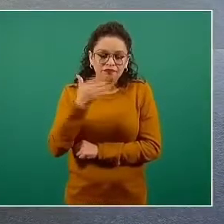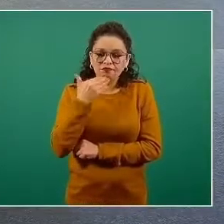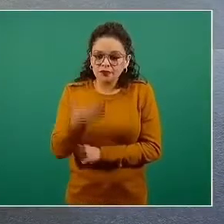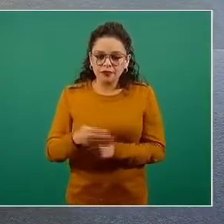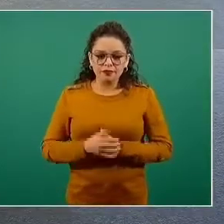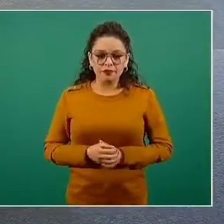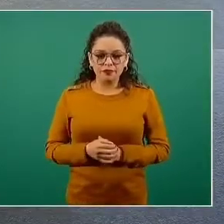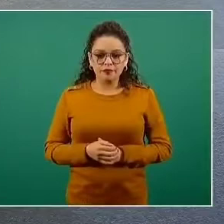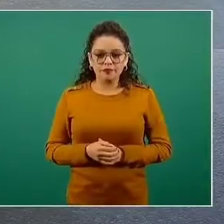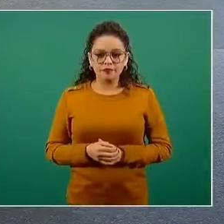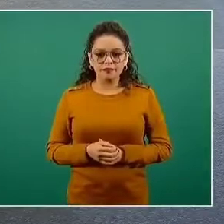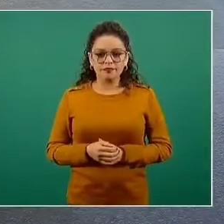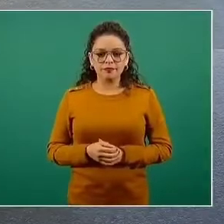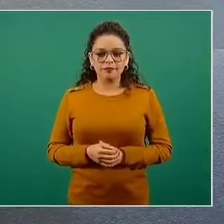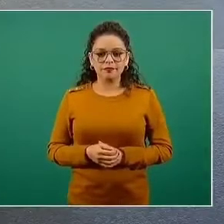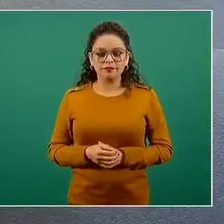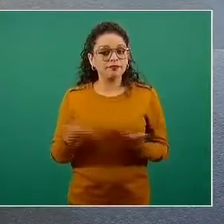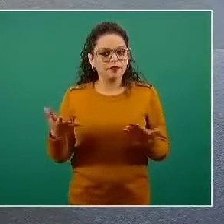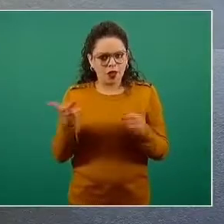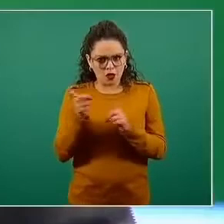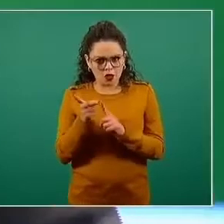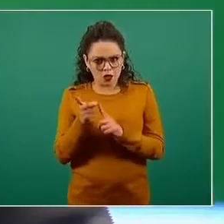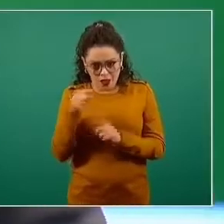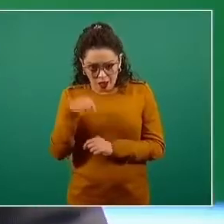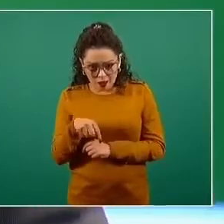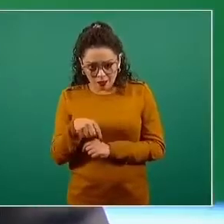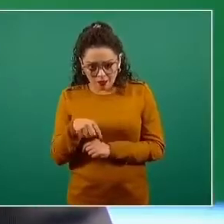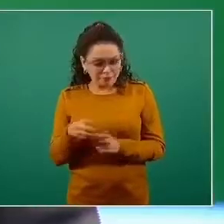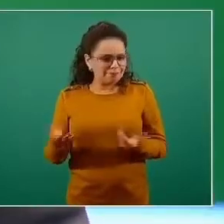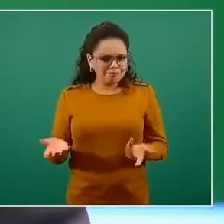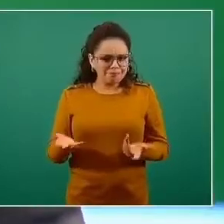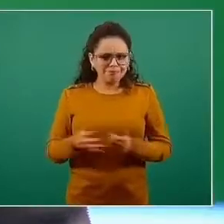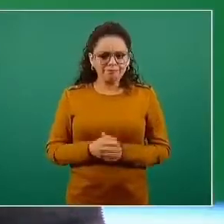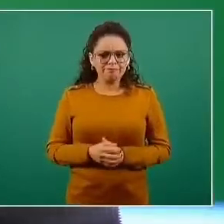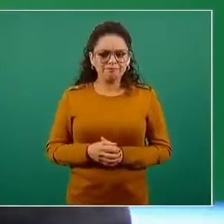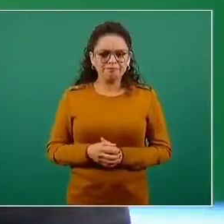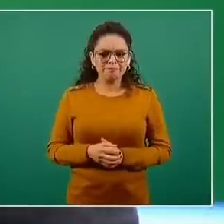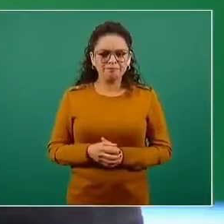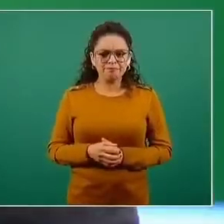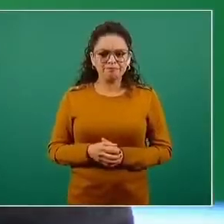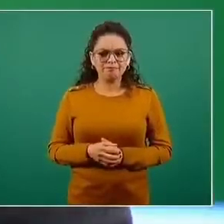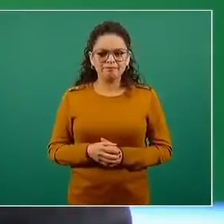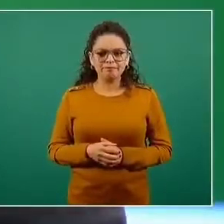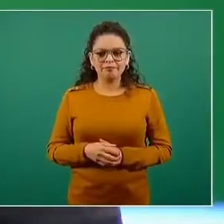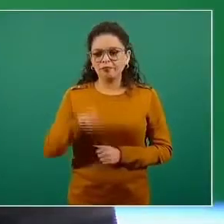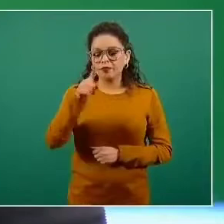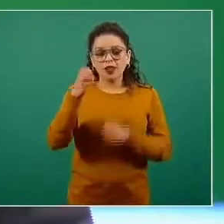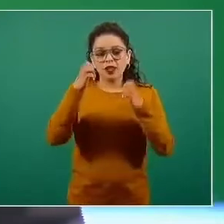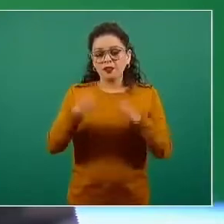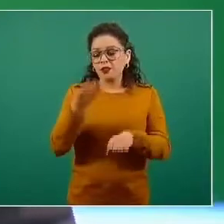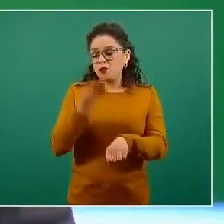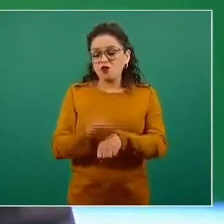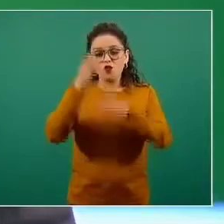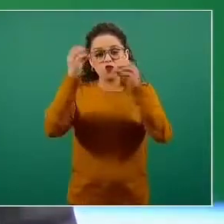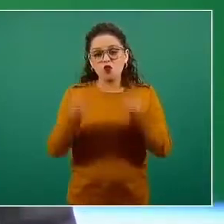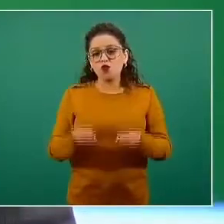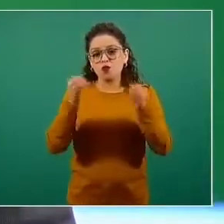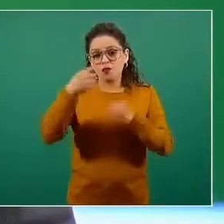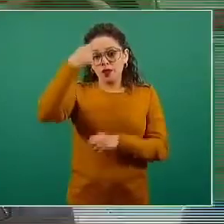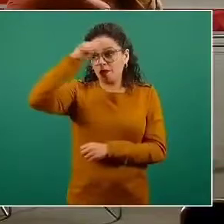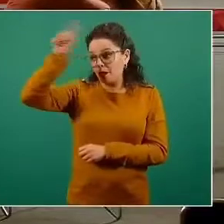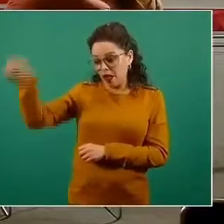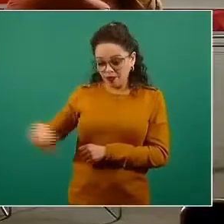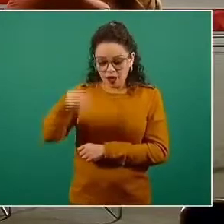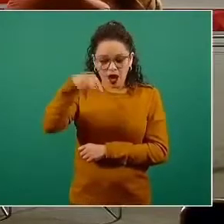¿Aquí? No, ya le dije, pero él de momento no está demasiado ocupado como para venir ahorita